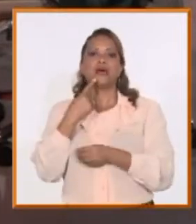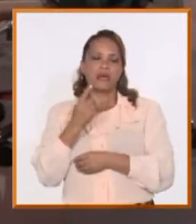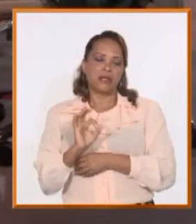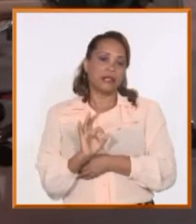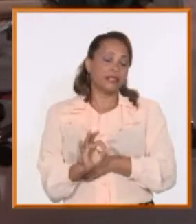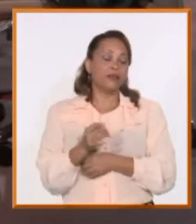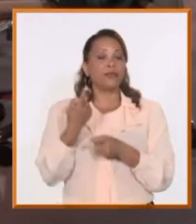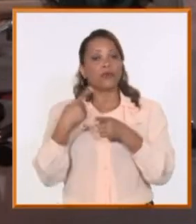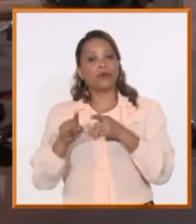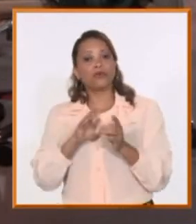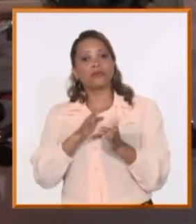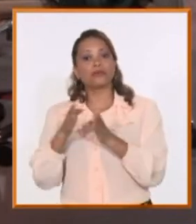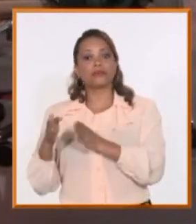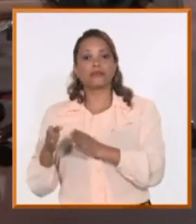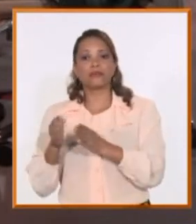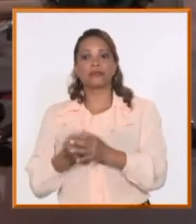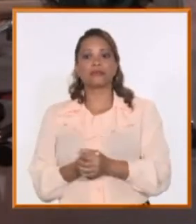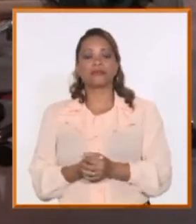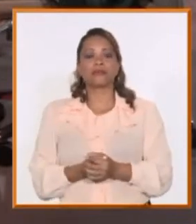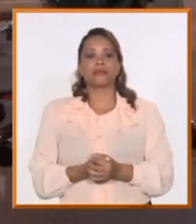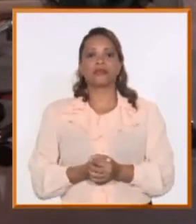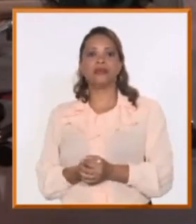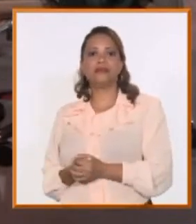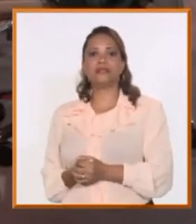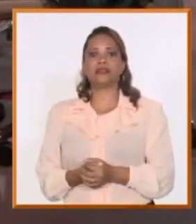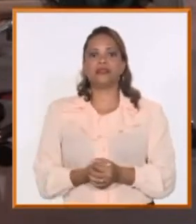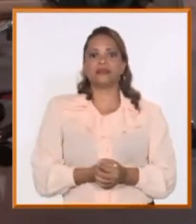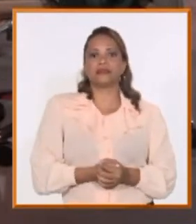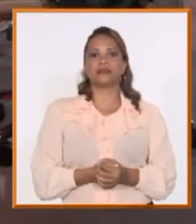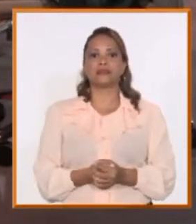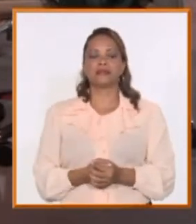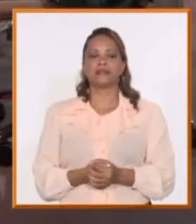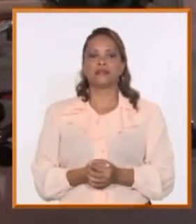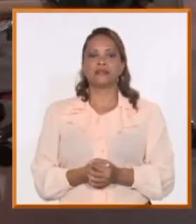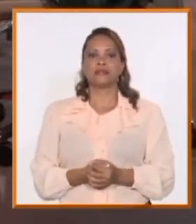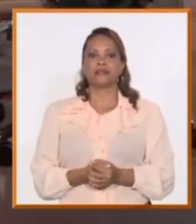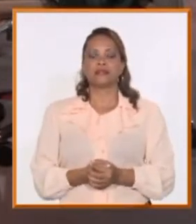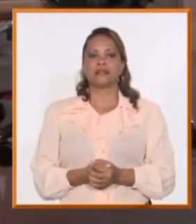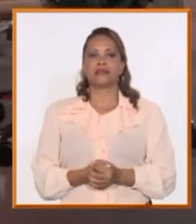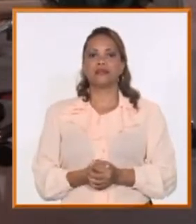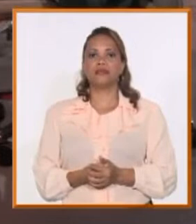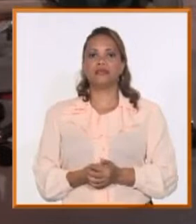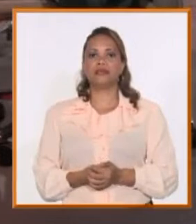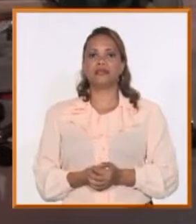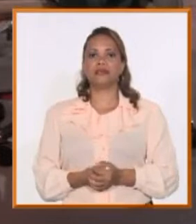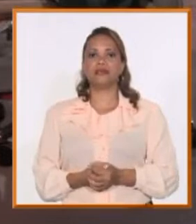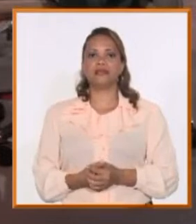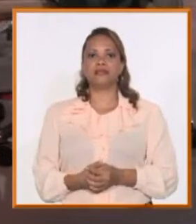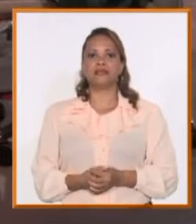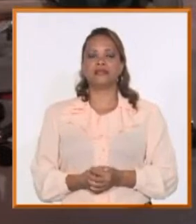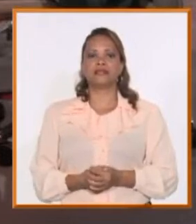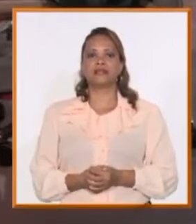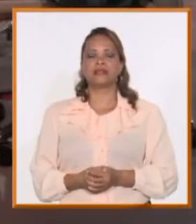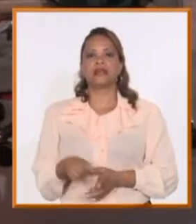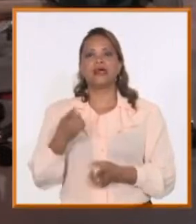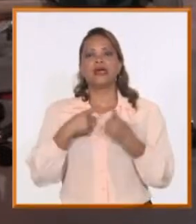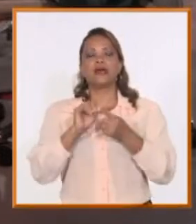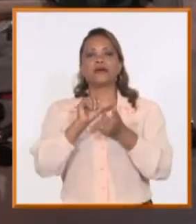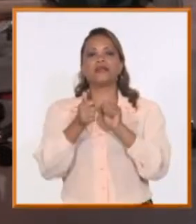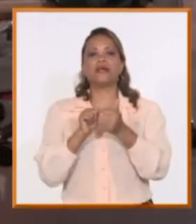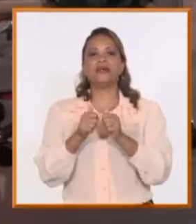y por otro lado, y sin una competidora que ya de hecho llevaba a que Cuba no estaba pronosticada para oro en el